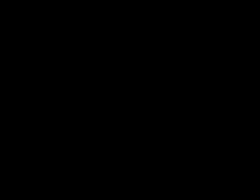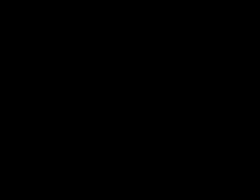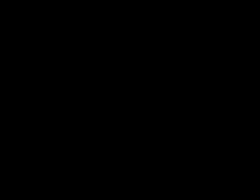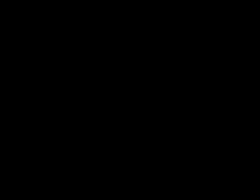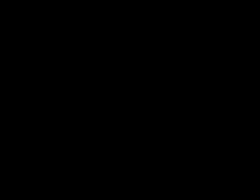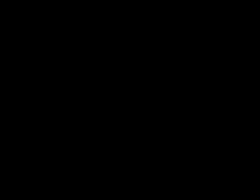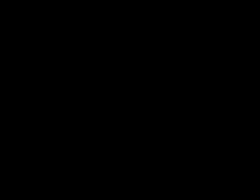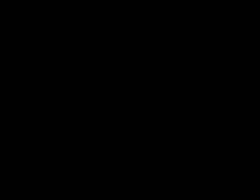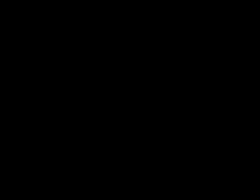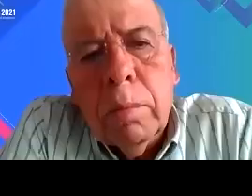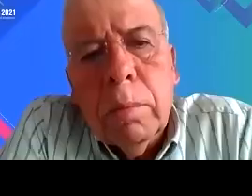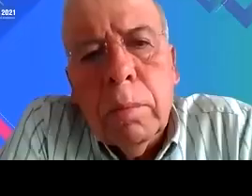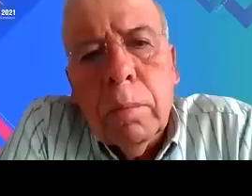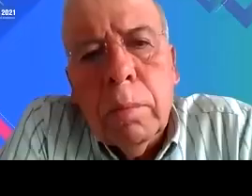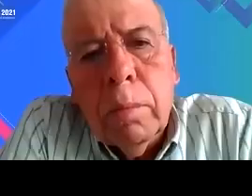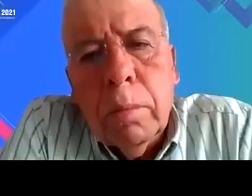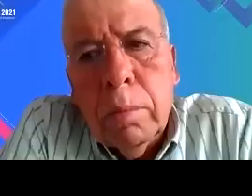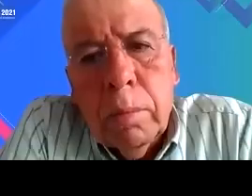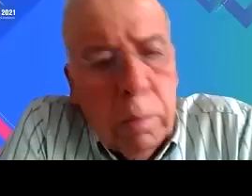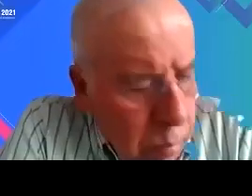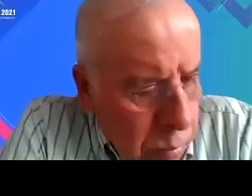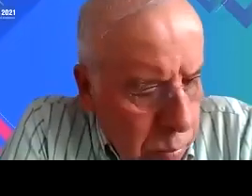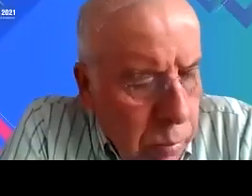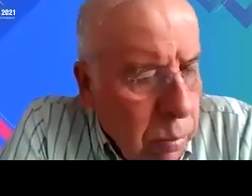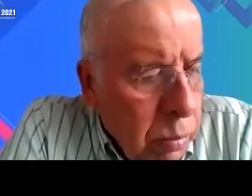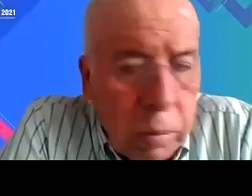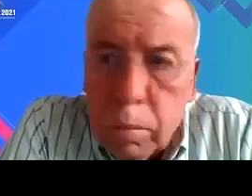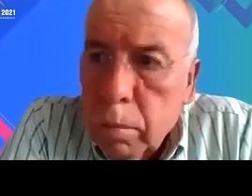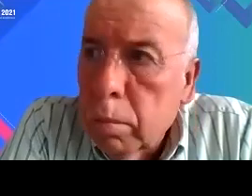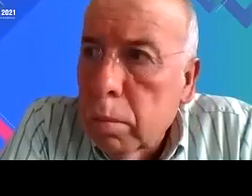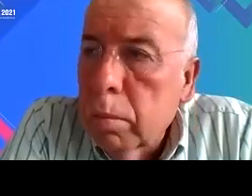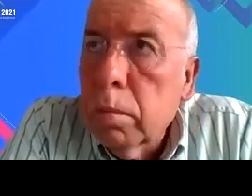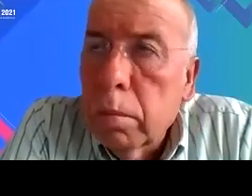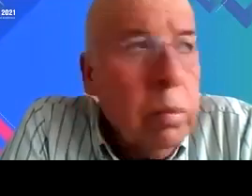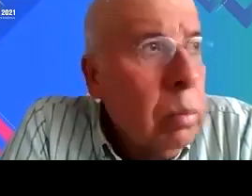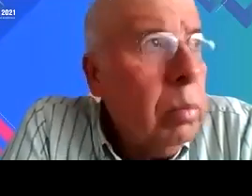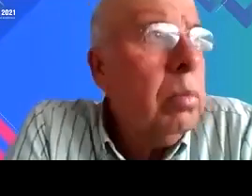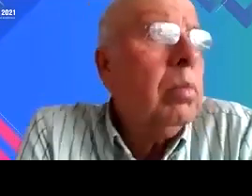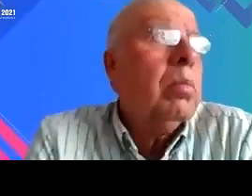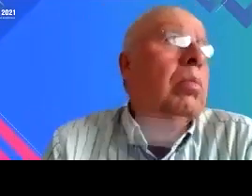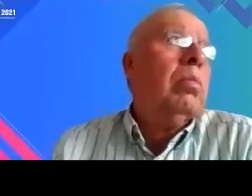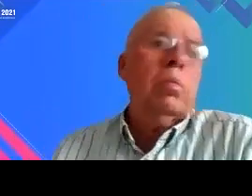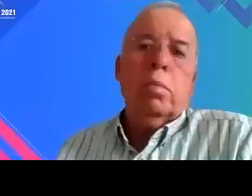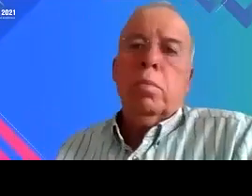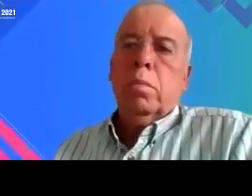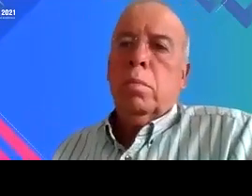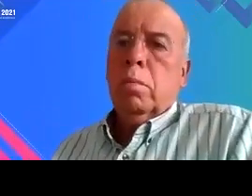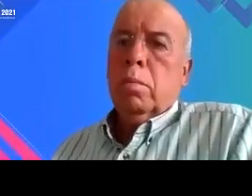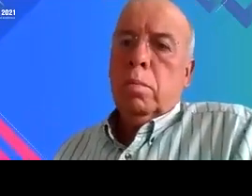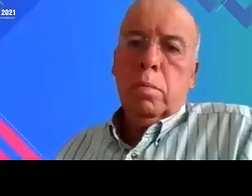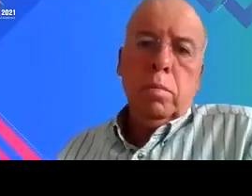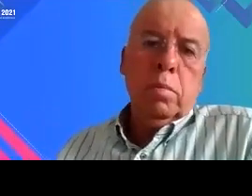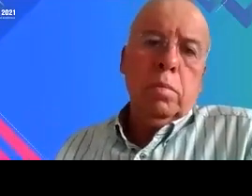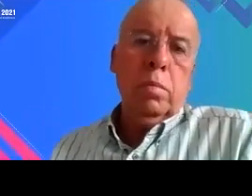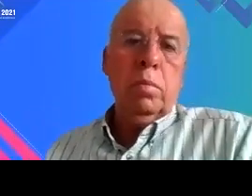español. Cursar preferentemente, pues, materias avanzadas de la licenciatura, en el caso de alumnos de pregrado,